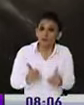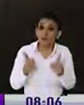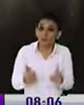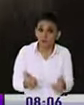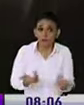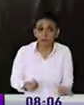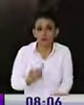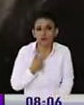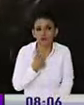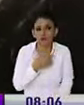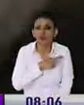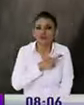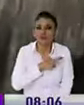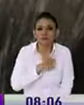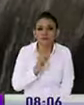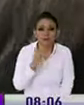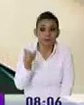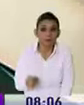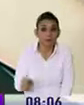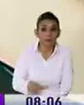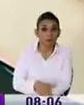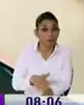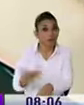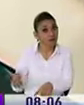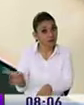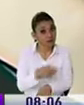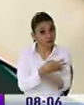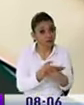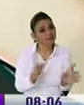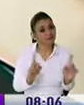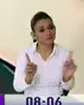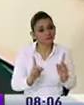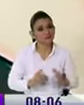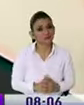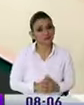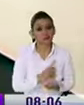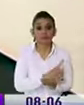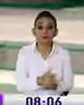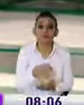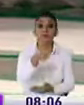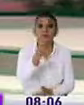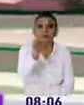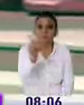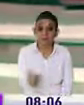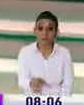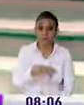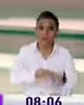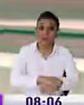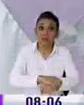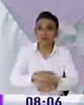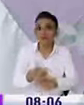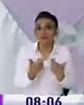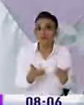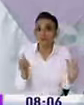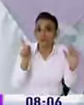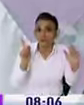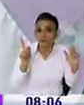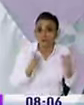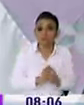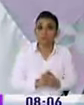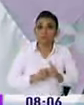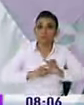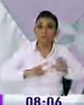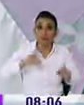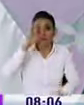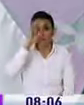no me quiero llevar ese peso realmente en mi conciencia. Con eso, la próxima semana, el único detenido podría quedar libre, pero para el general